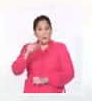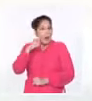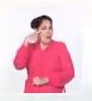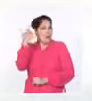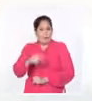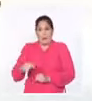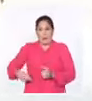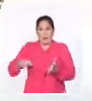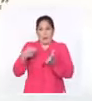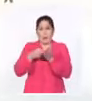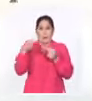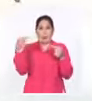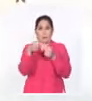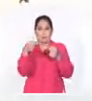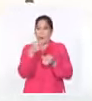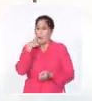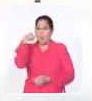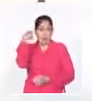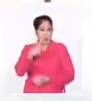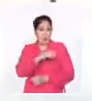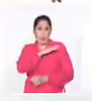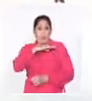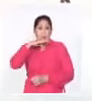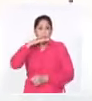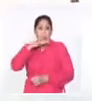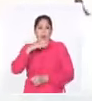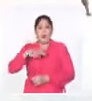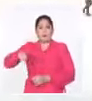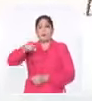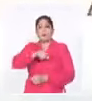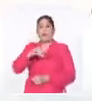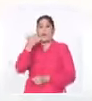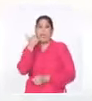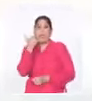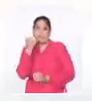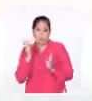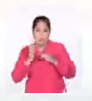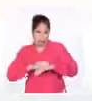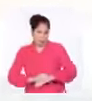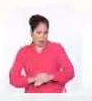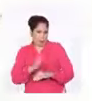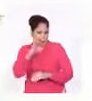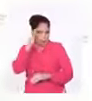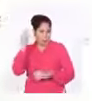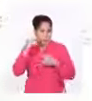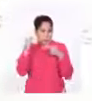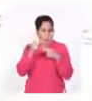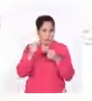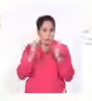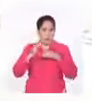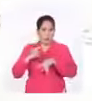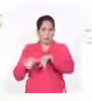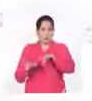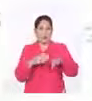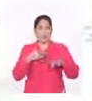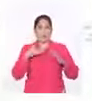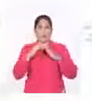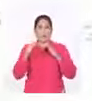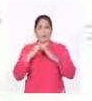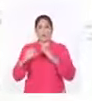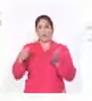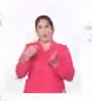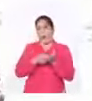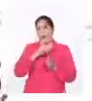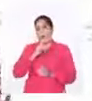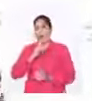y también que todo el mundo no tiene acceso, un suponer, a un teléfono, a un Transfermóvil. Desde mi casa yo pago el